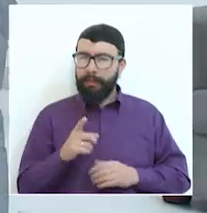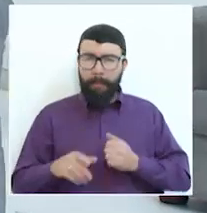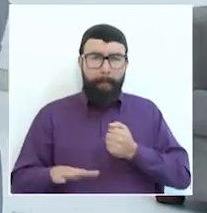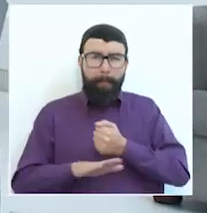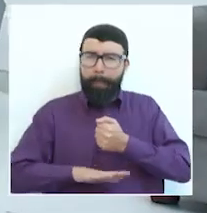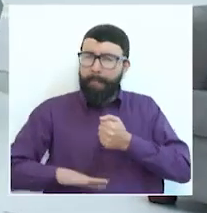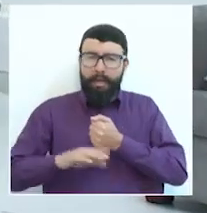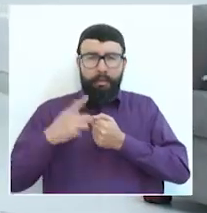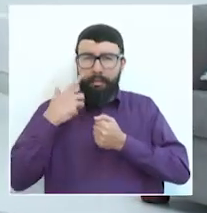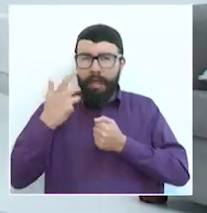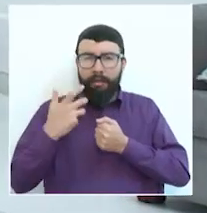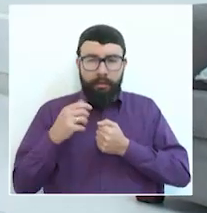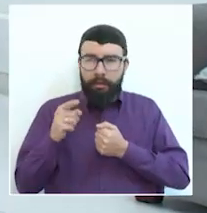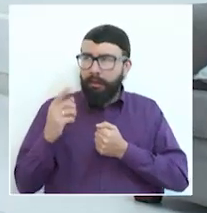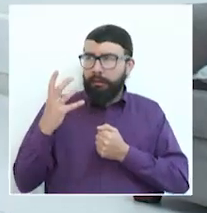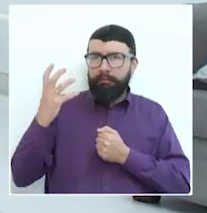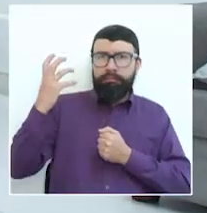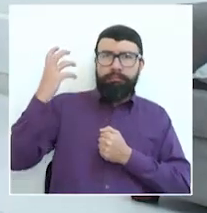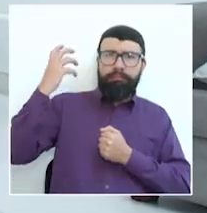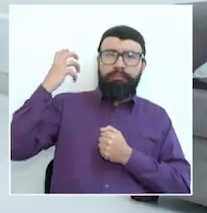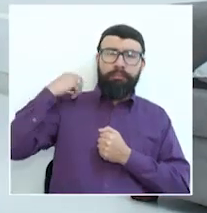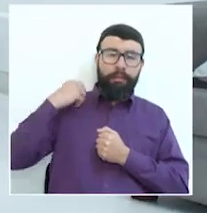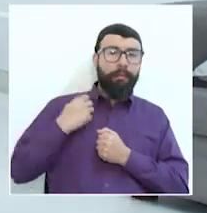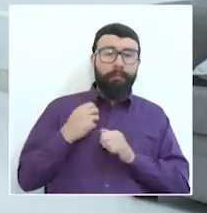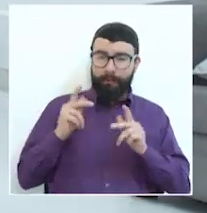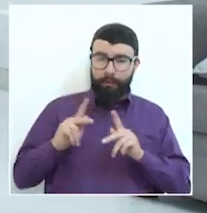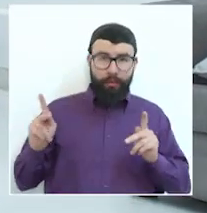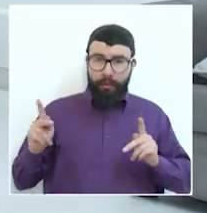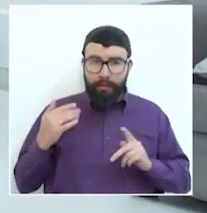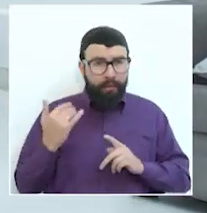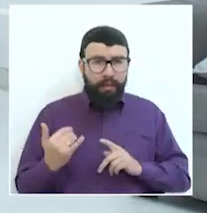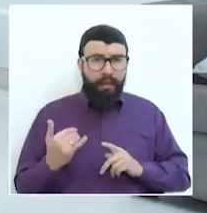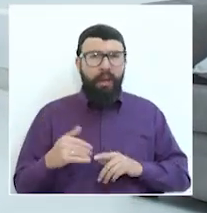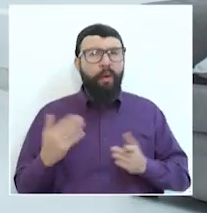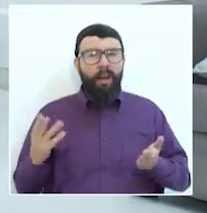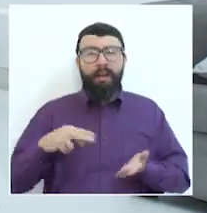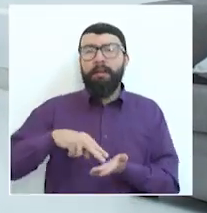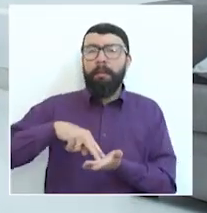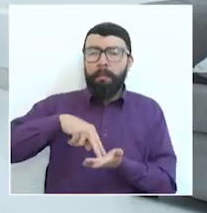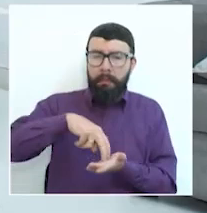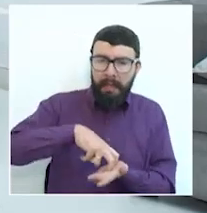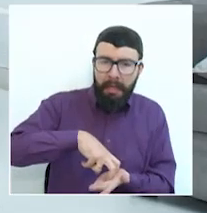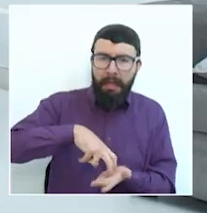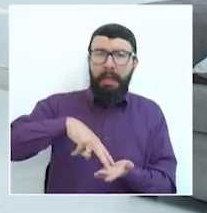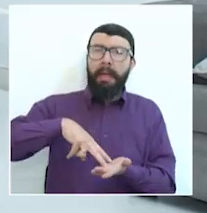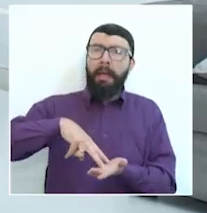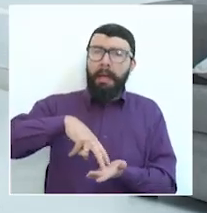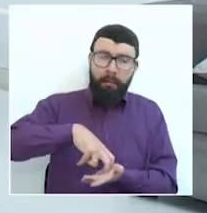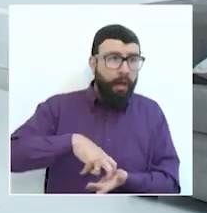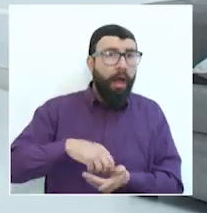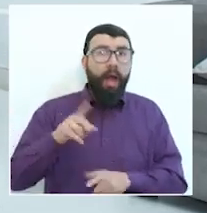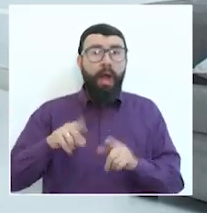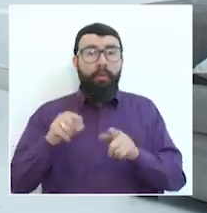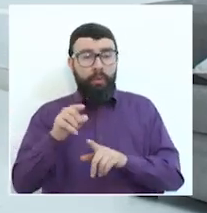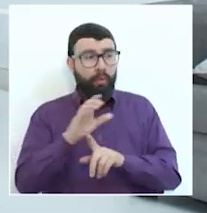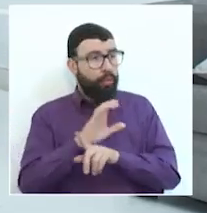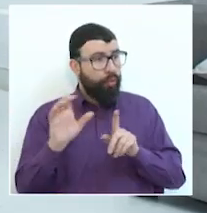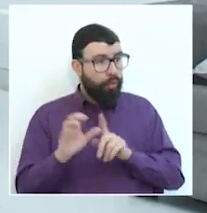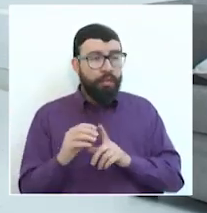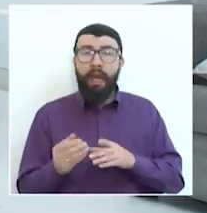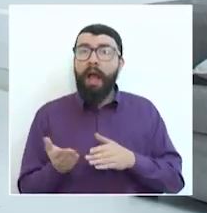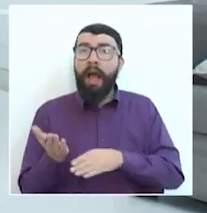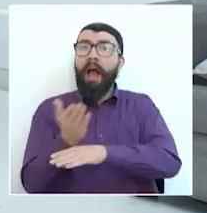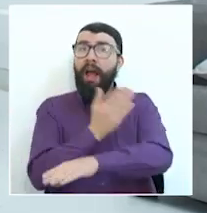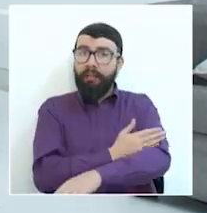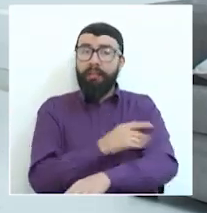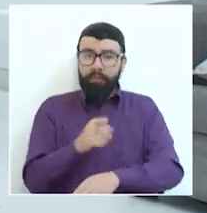movimiento más primitivo del ser humano es la sentadilla. De hecho, hay culturas donde solían comer así. Esto es una